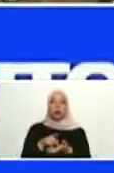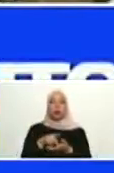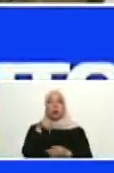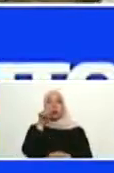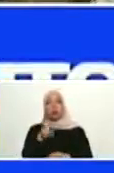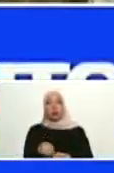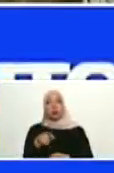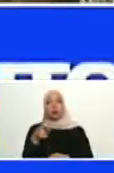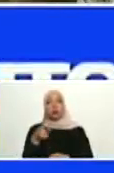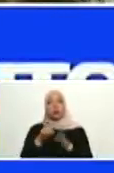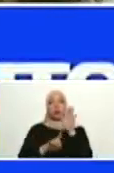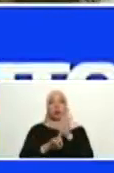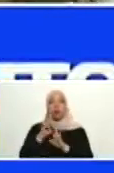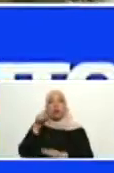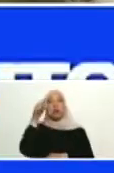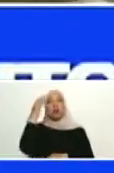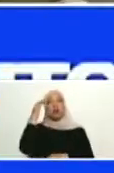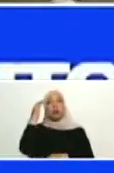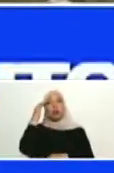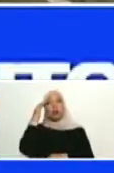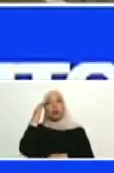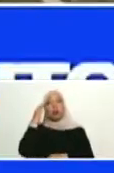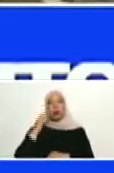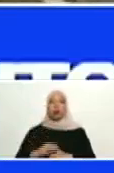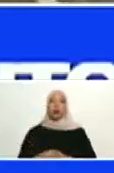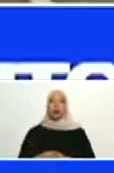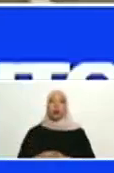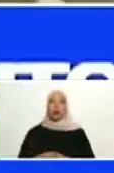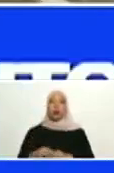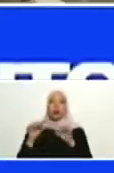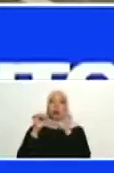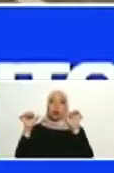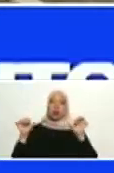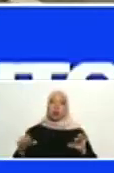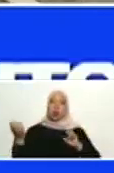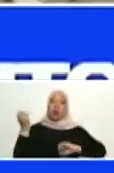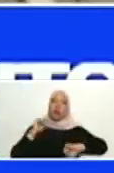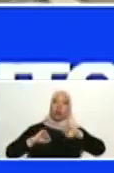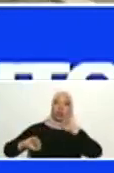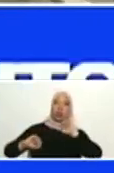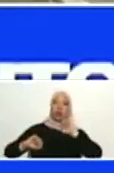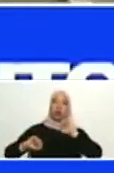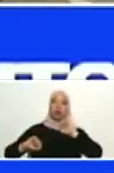También se ha descubierto parte del sistema defensivo